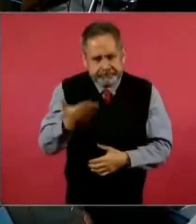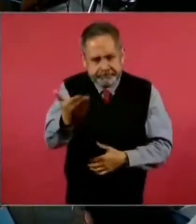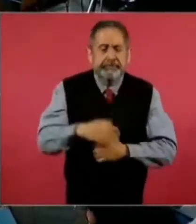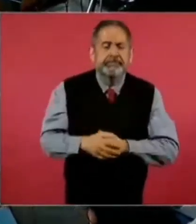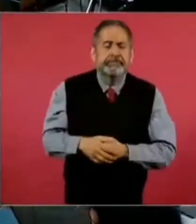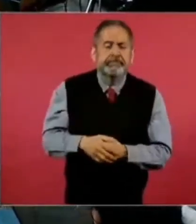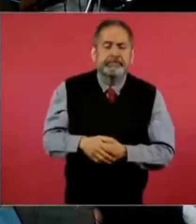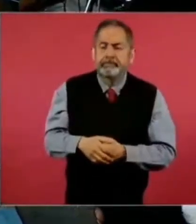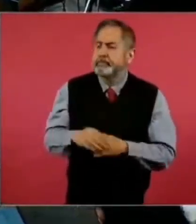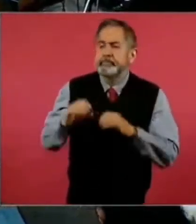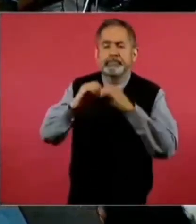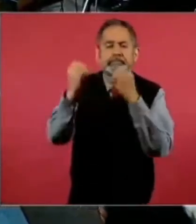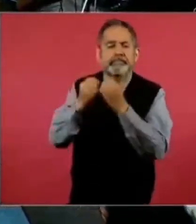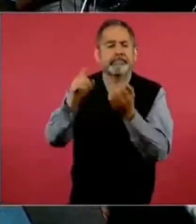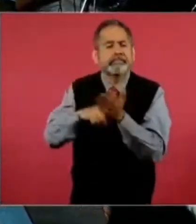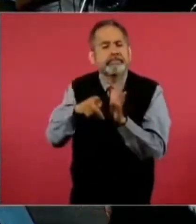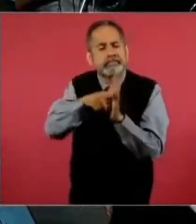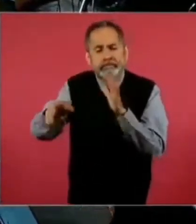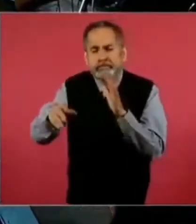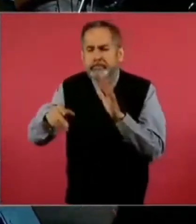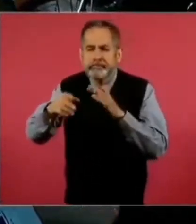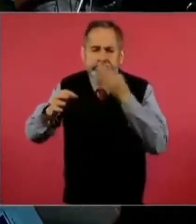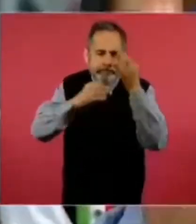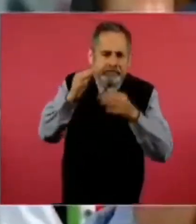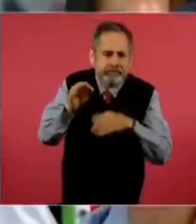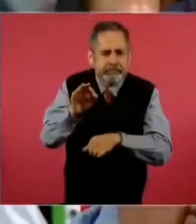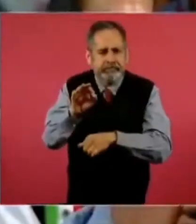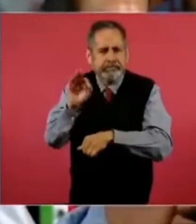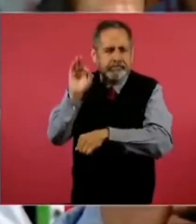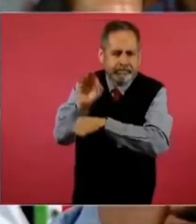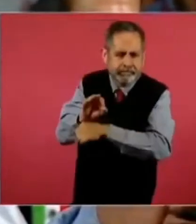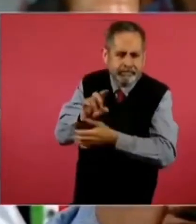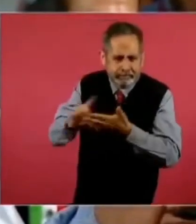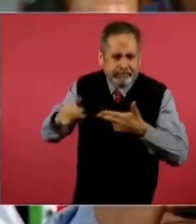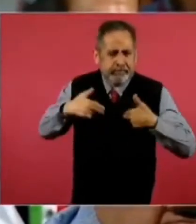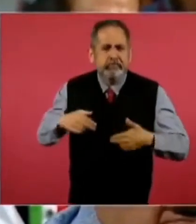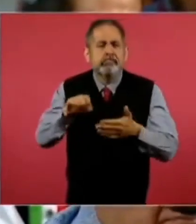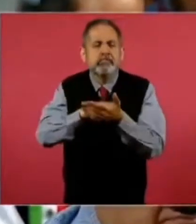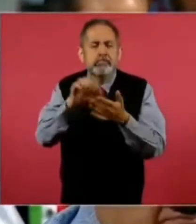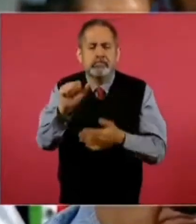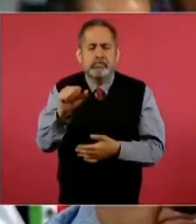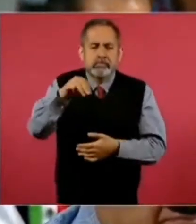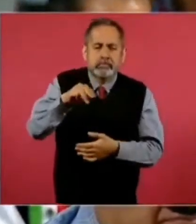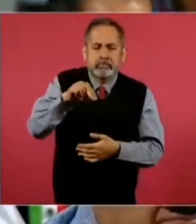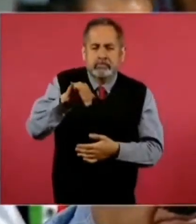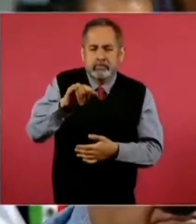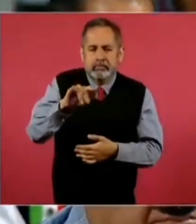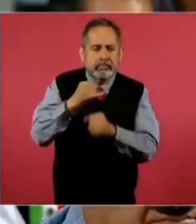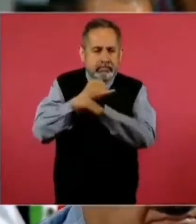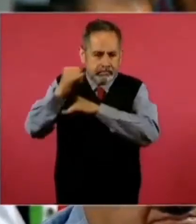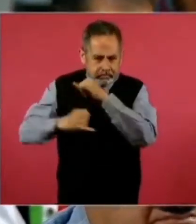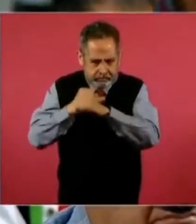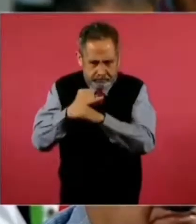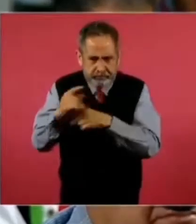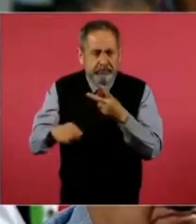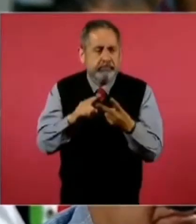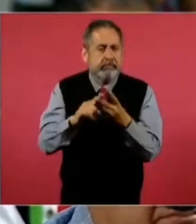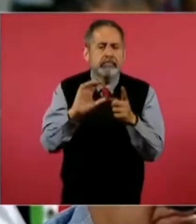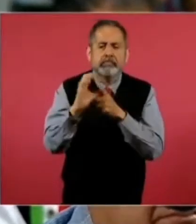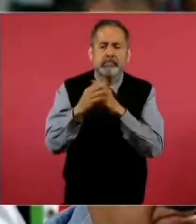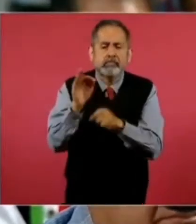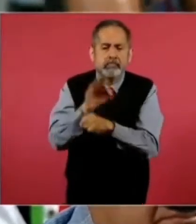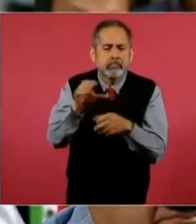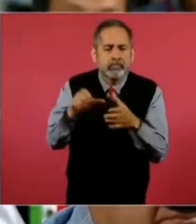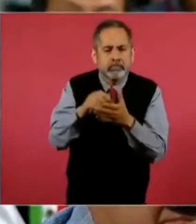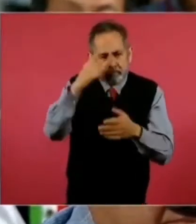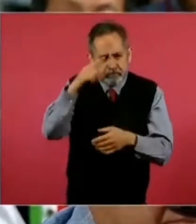de periodistas y de defensoras de derechos humanos como Amnistía Internacional y el Comité de Protección a Periodistas, el